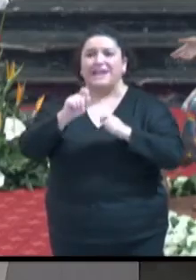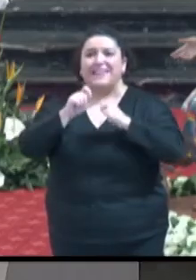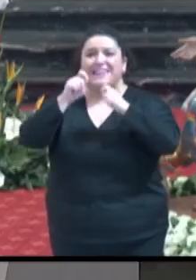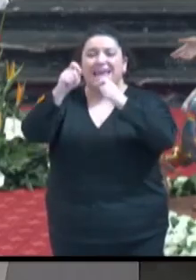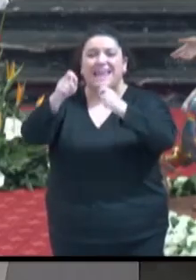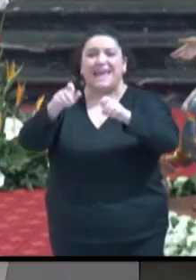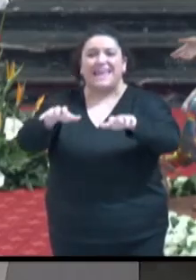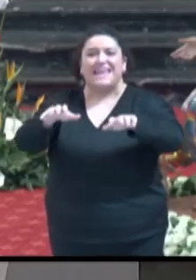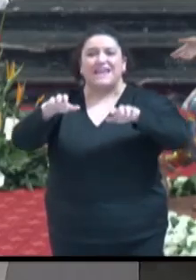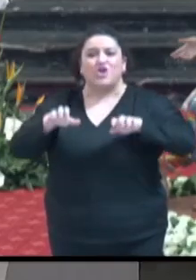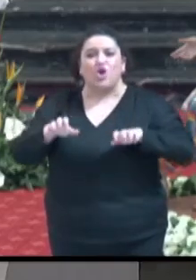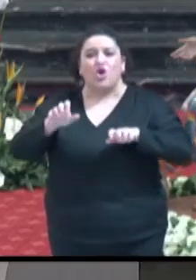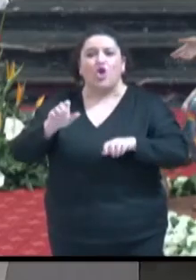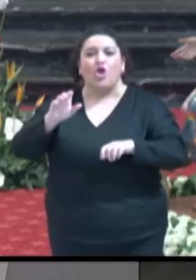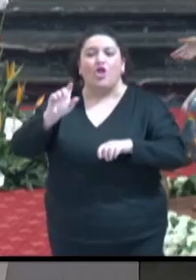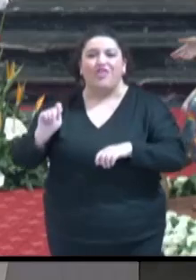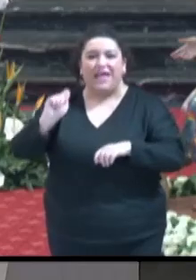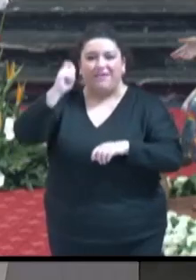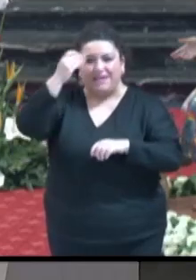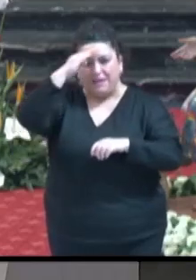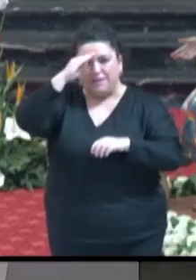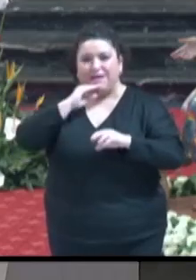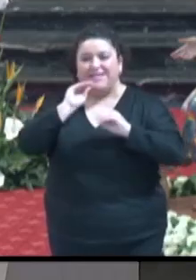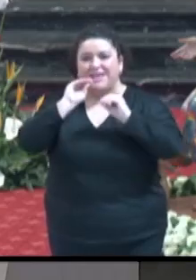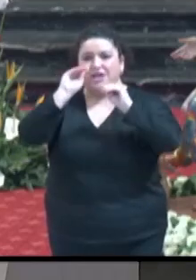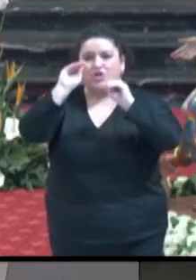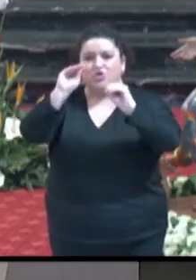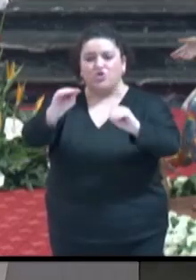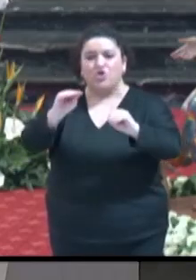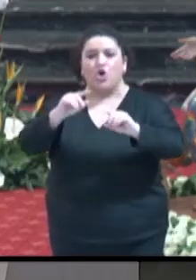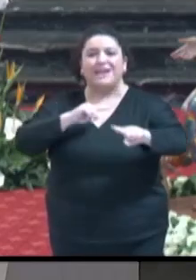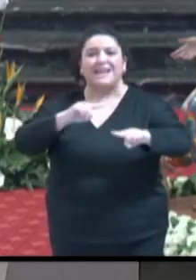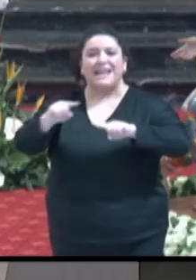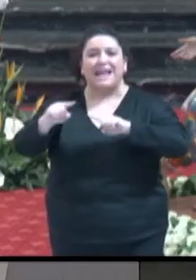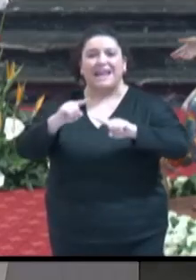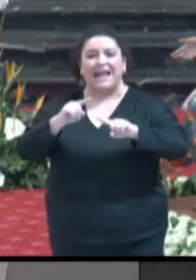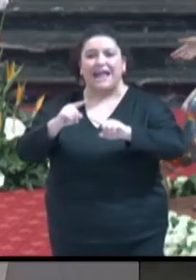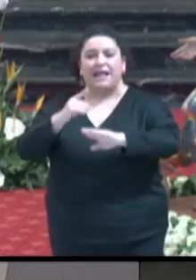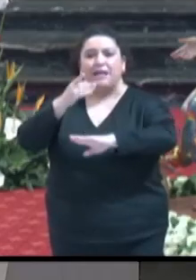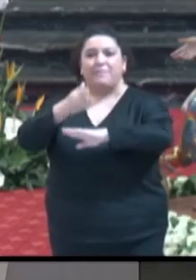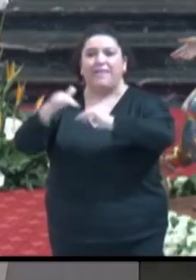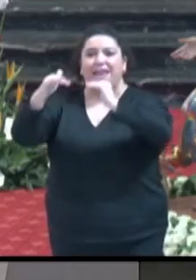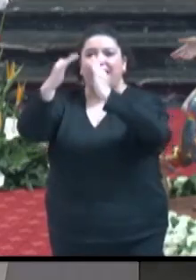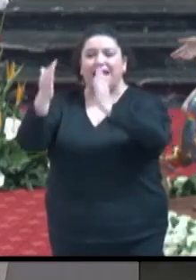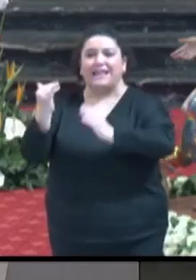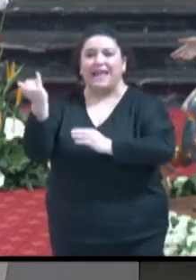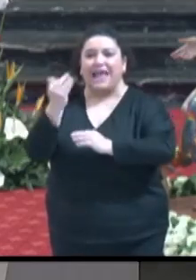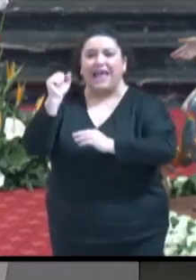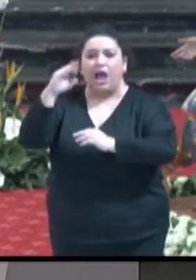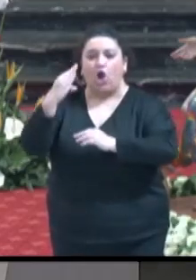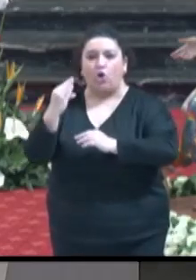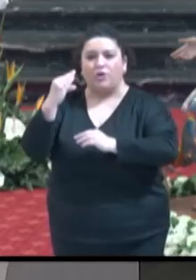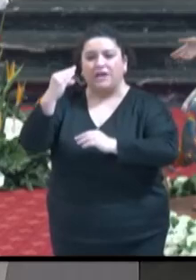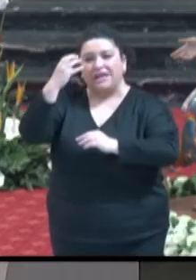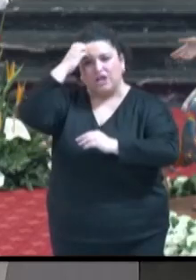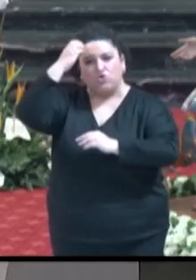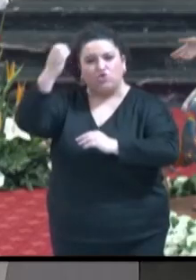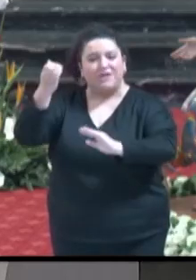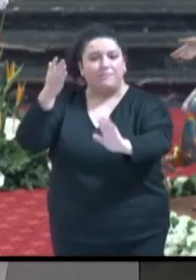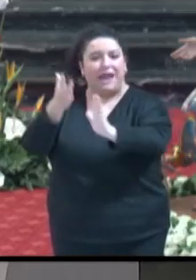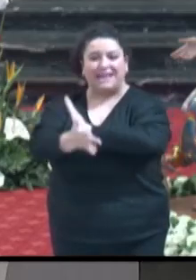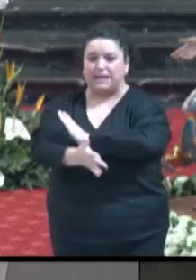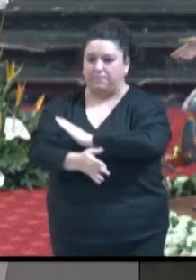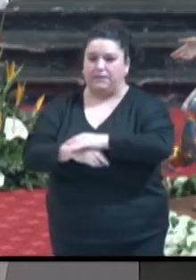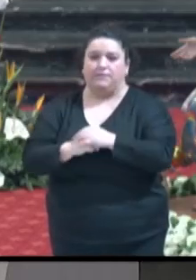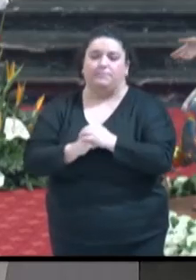David su padre reinará sobre la casa de Jacob para siempre y su reino no tendrá